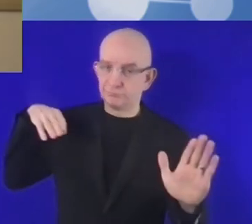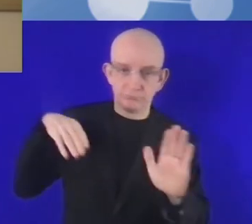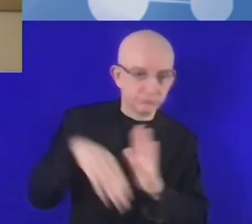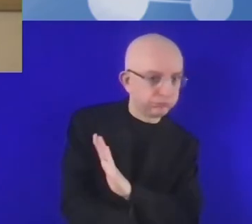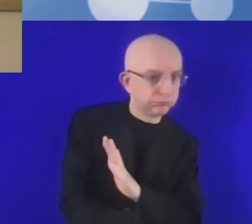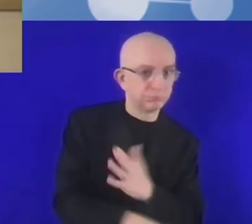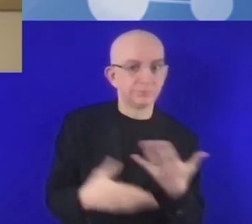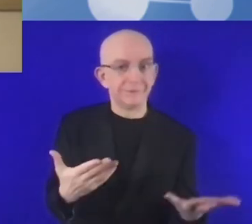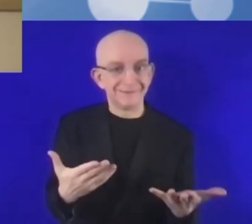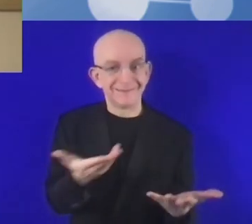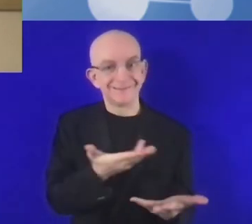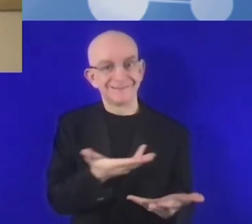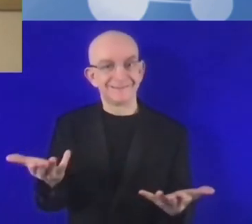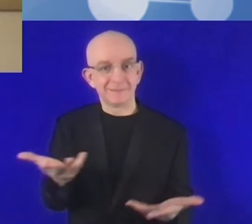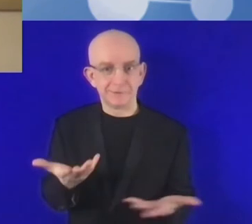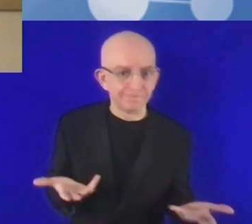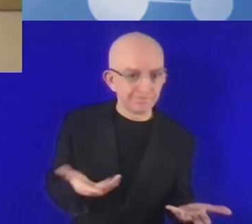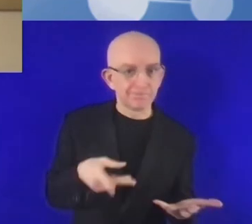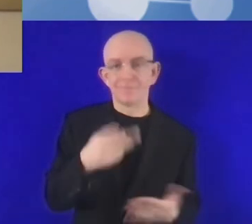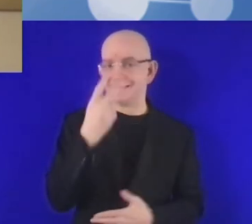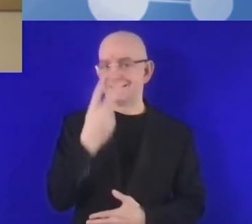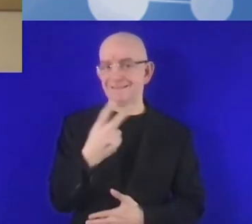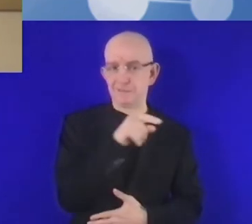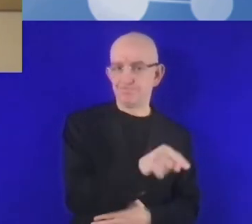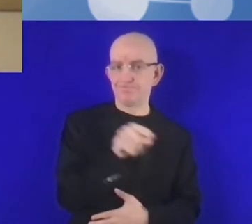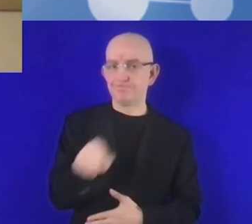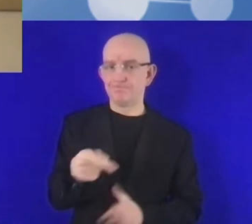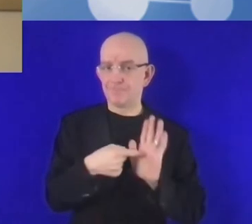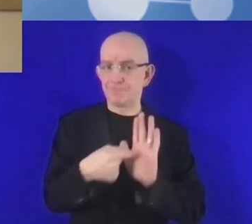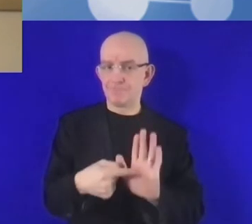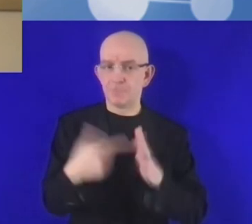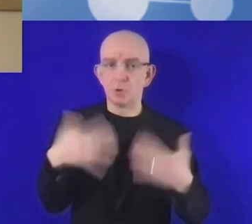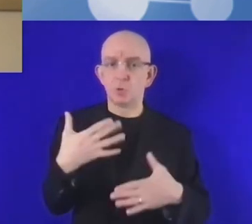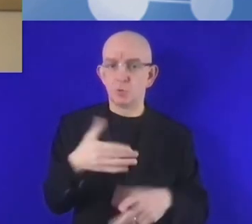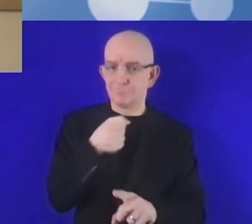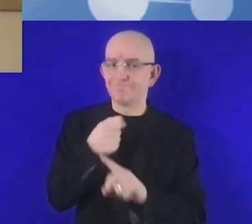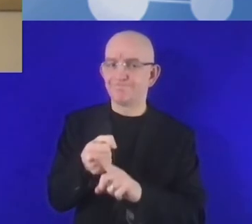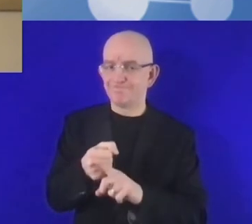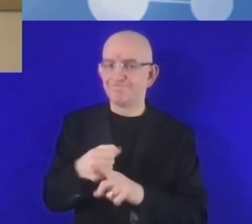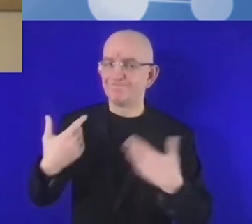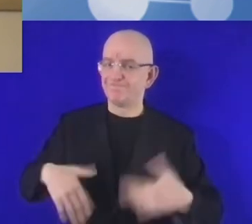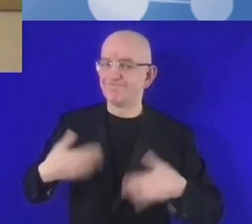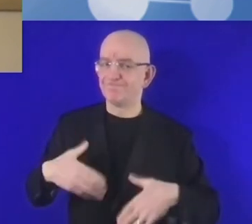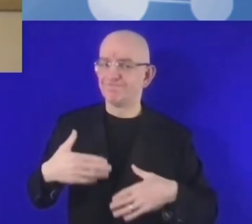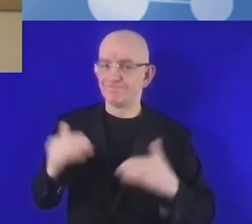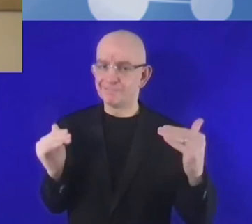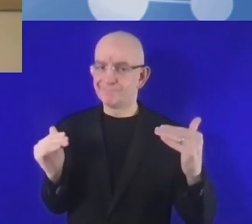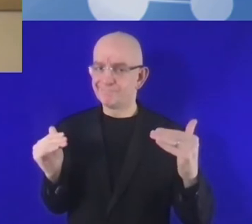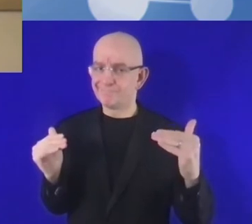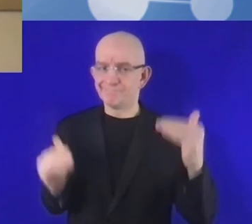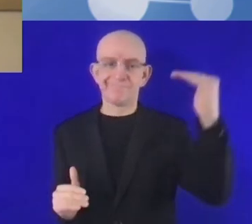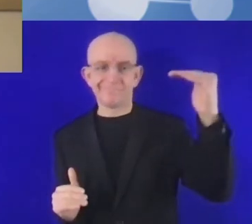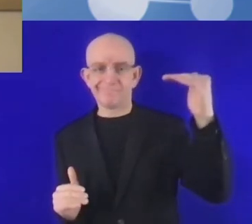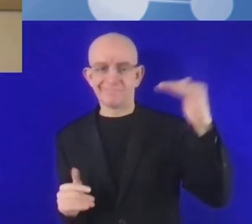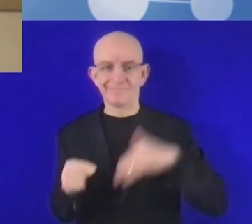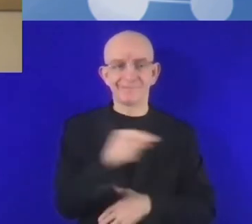en cierta medida, se trata de una generación perdida en algunos países. Los niños no pueden participar en las actividades